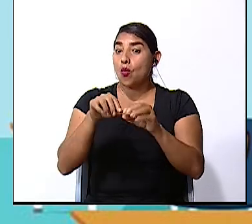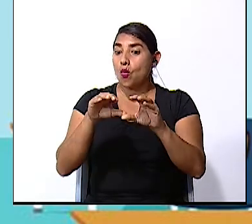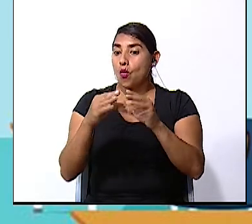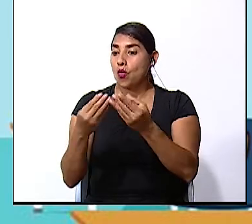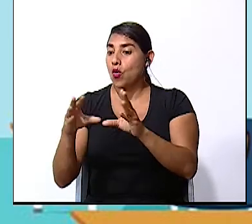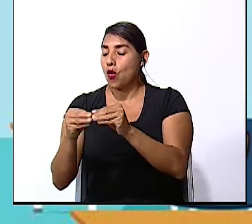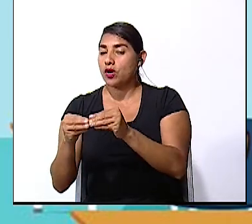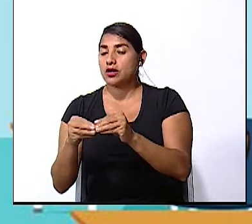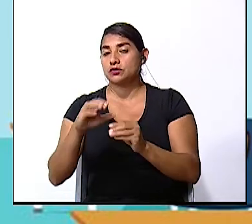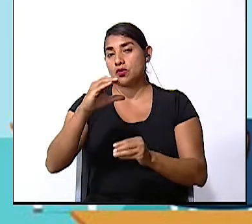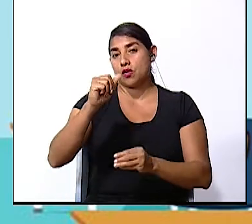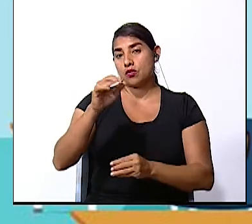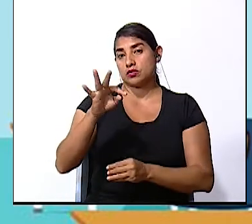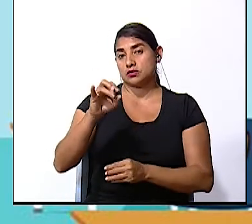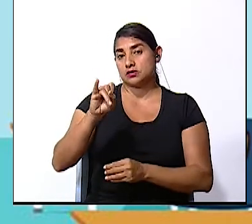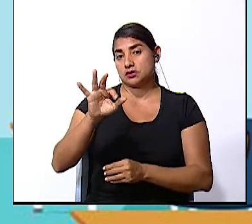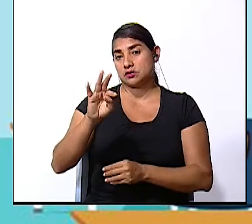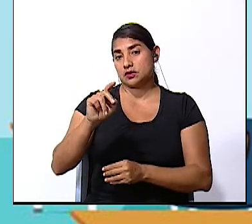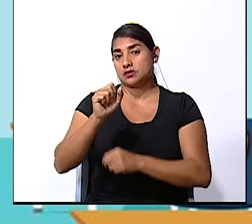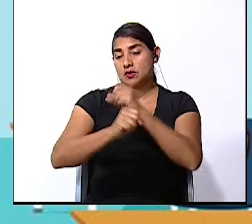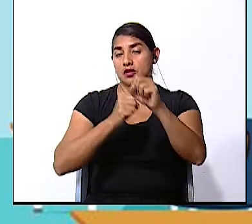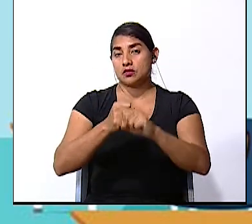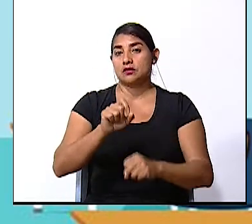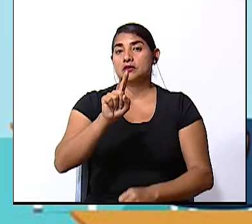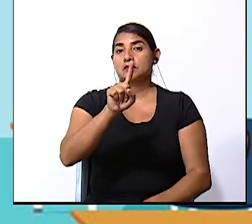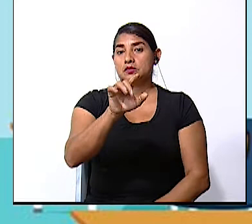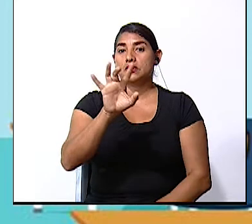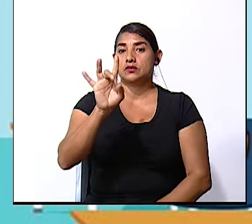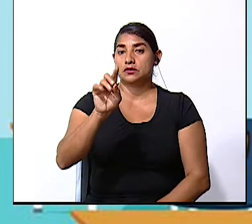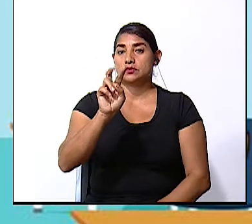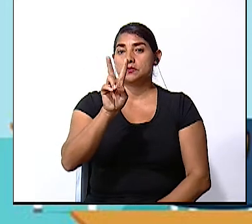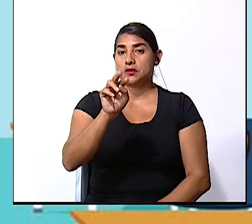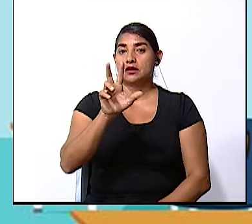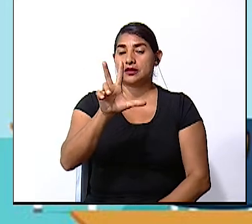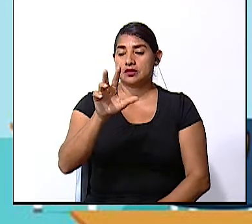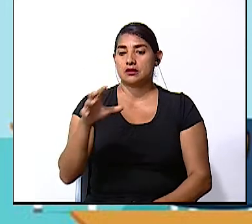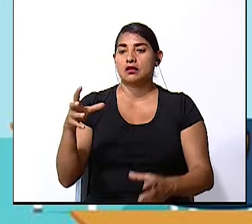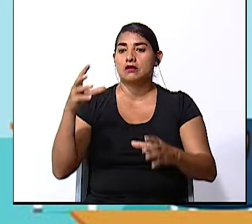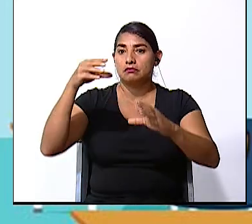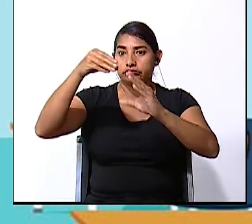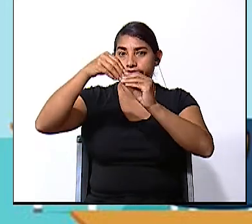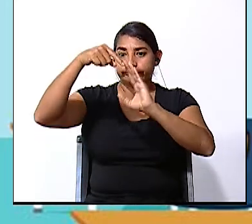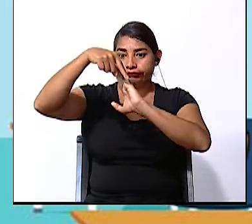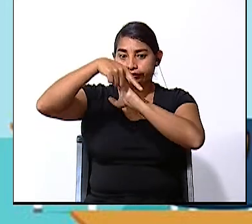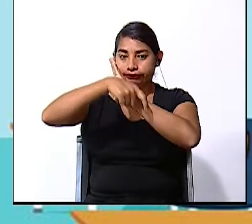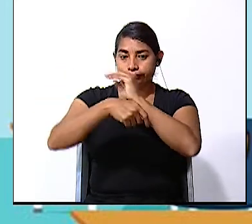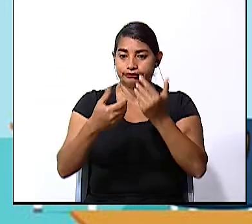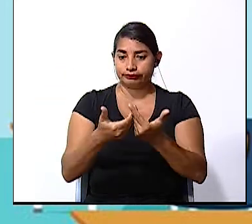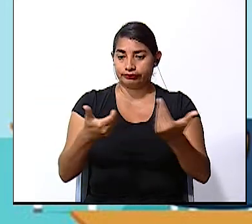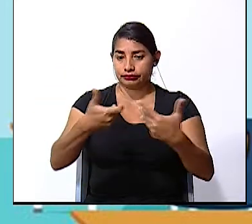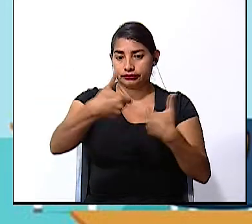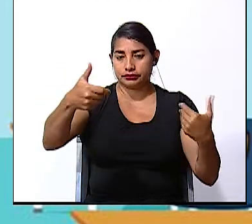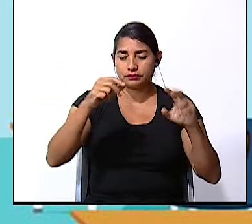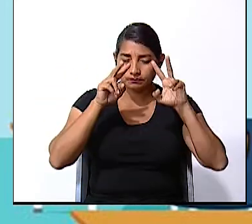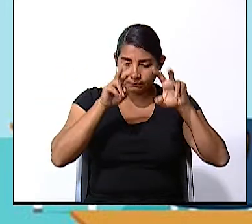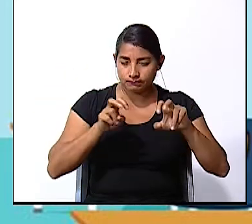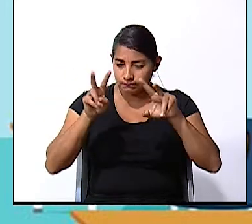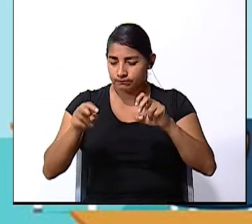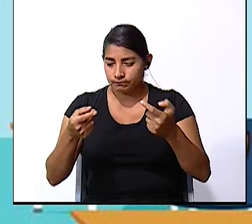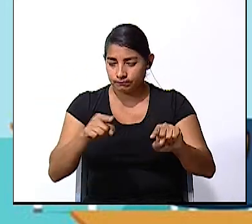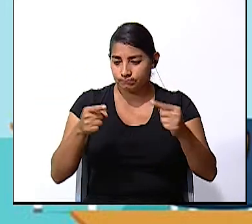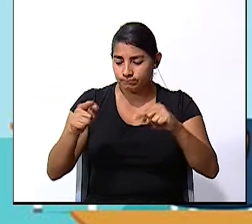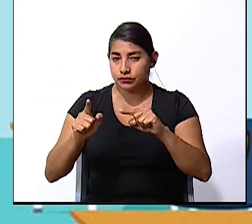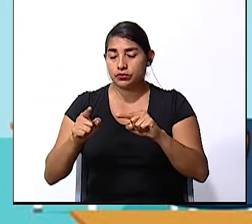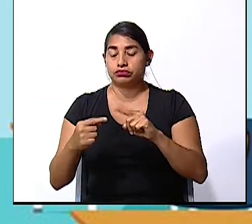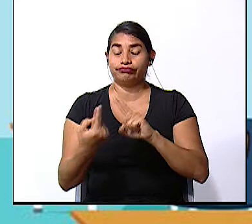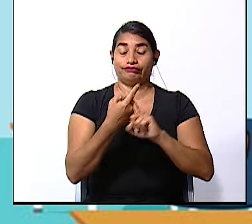Congreso Constituyente en 1823. Se ahondó en la división interna que causó